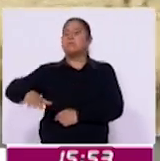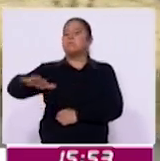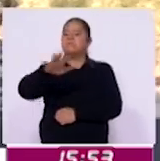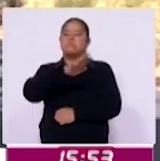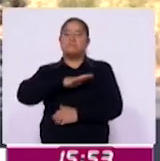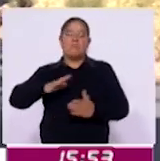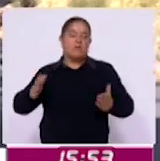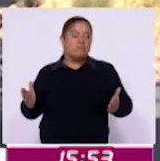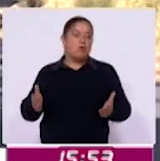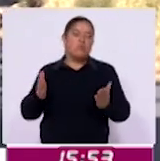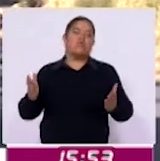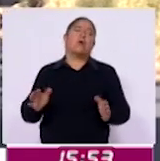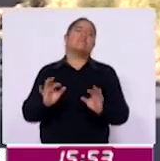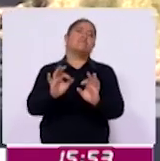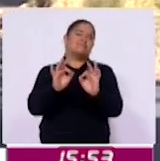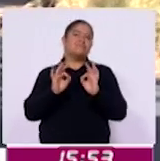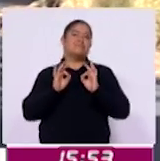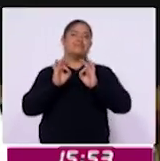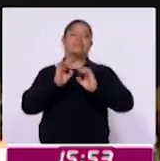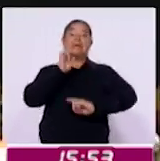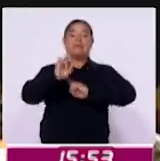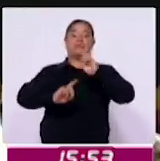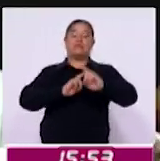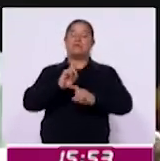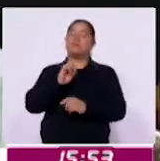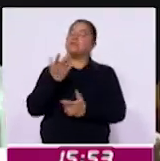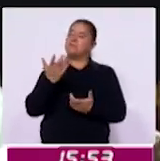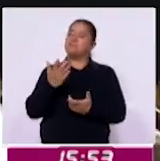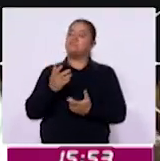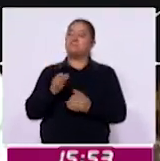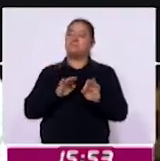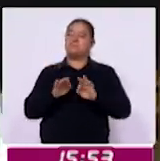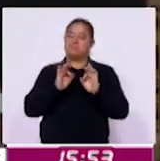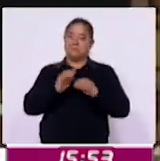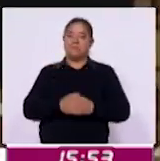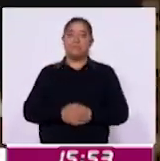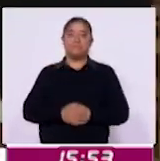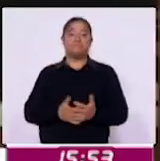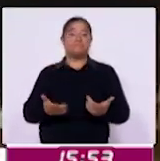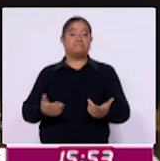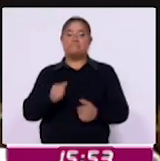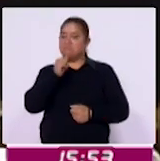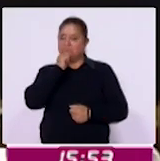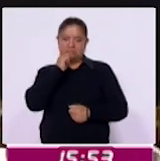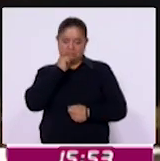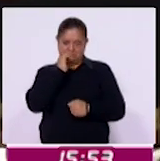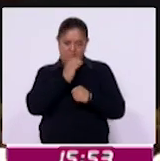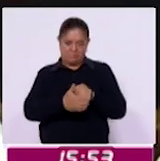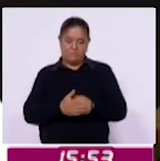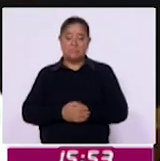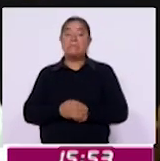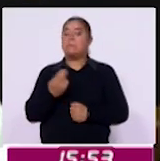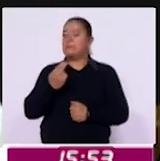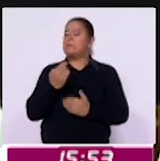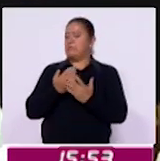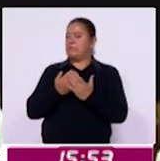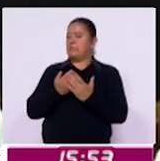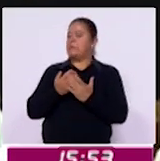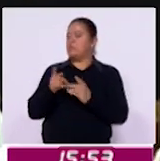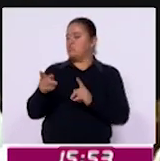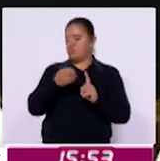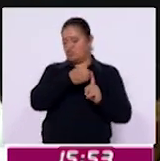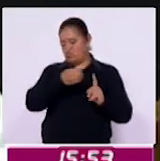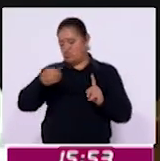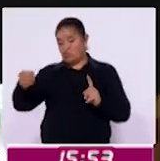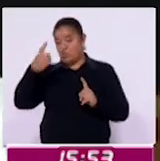para que los atletas tengan mejor desempeño. Pues aún no terminan los nacionales CONADE, tendremos que esperar a que termine todo el proceso para hacer